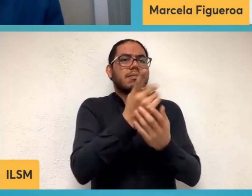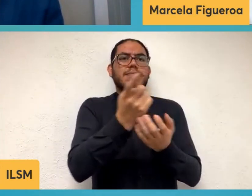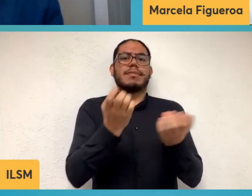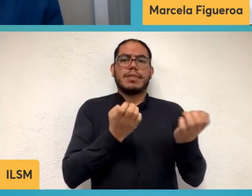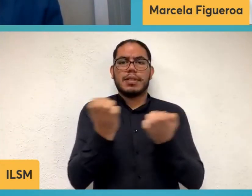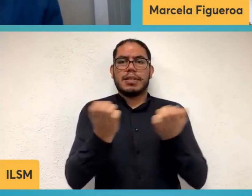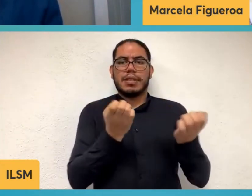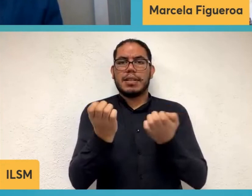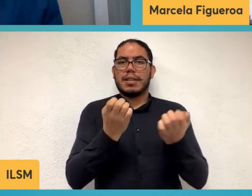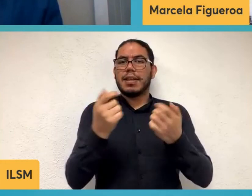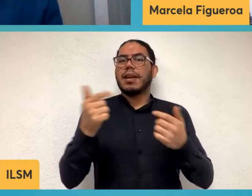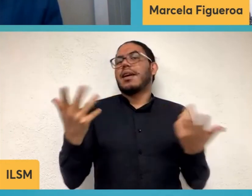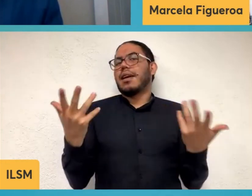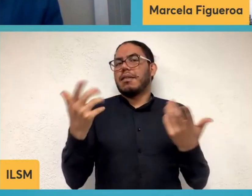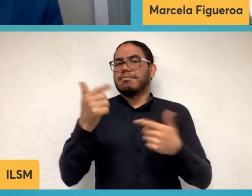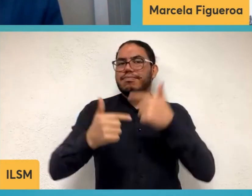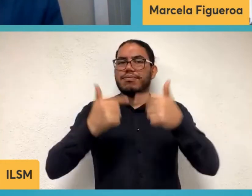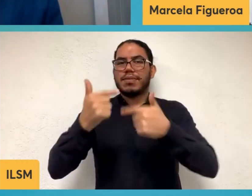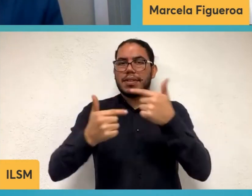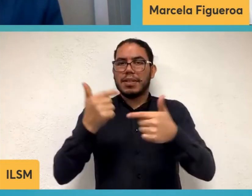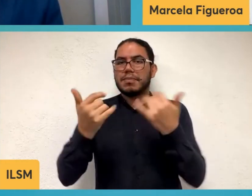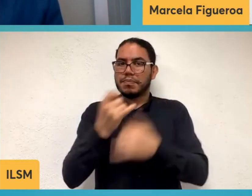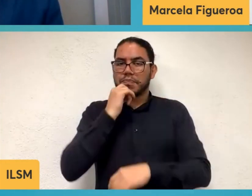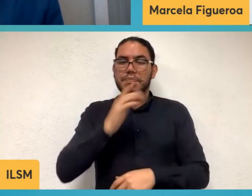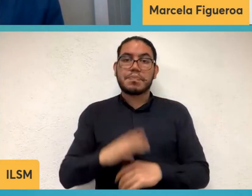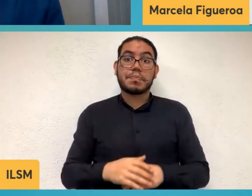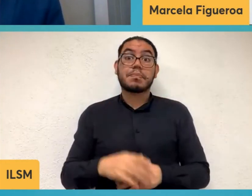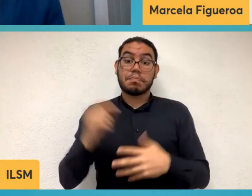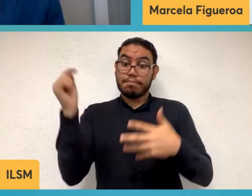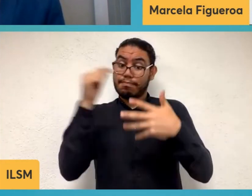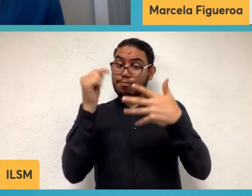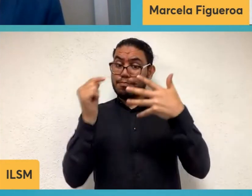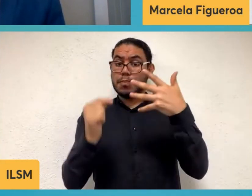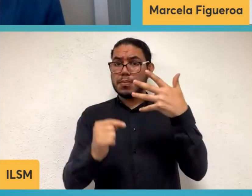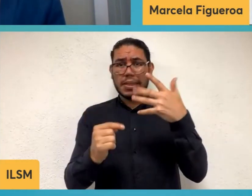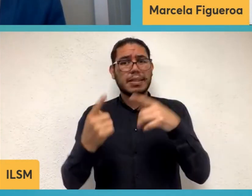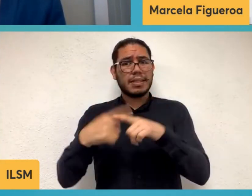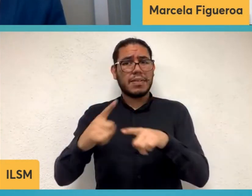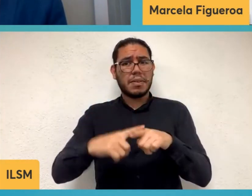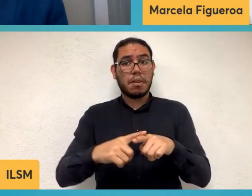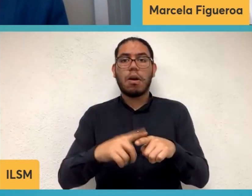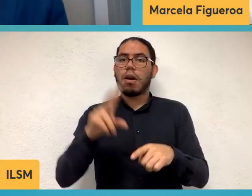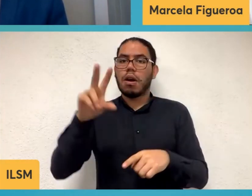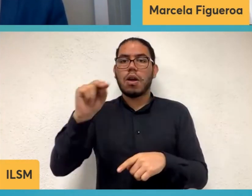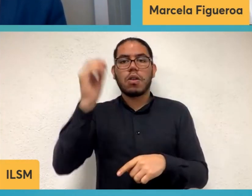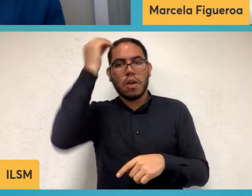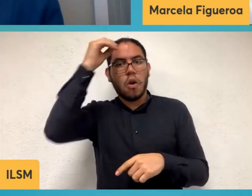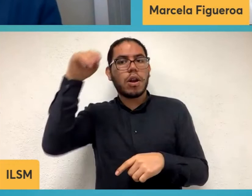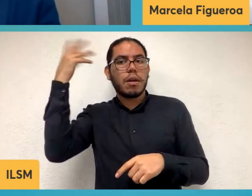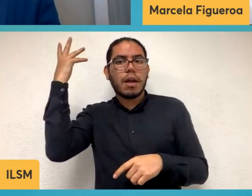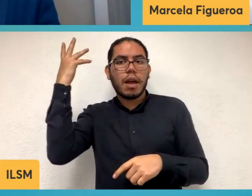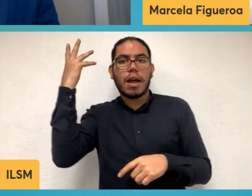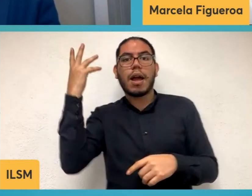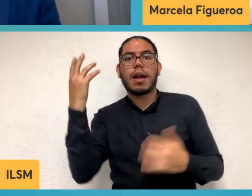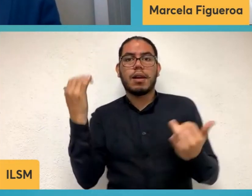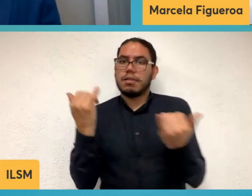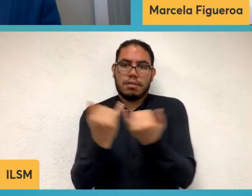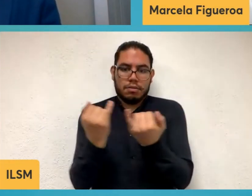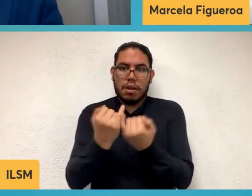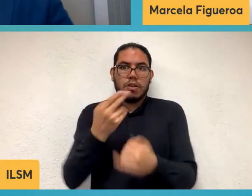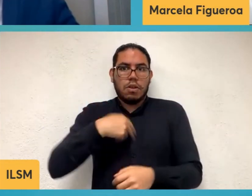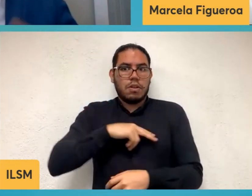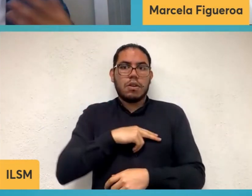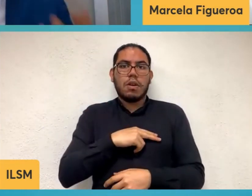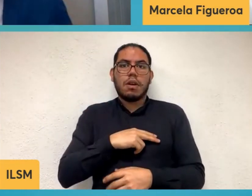totalmente. La verdad es que son varios puntos importantes. No olvidar que somos igual una